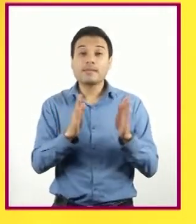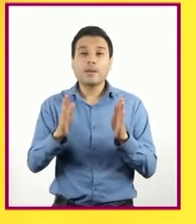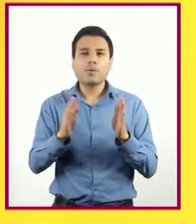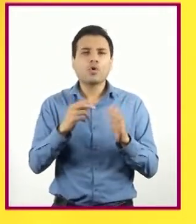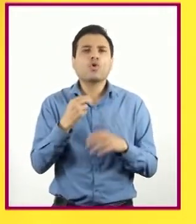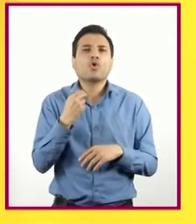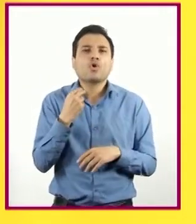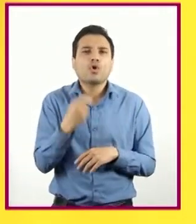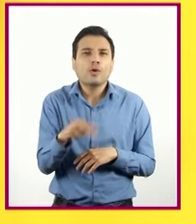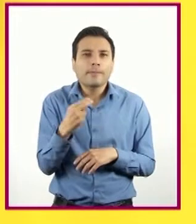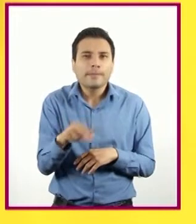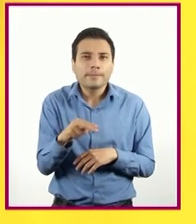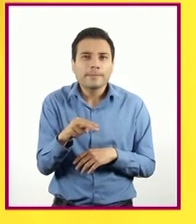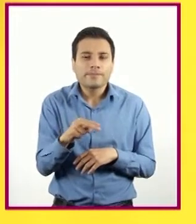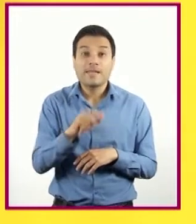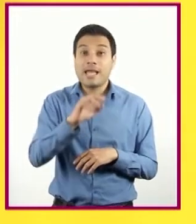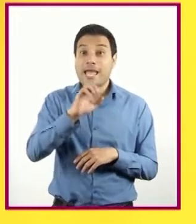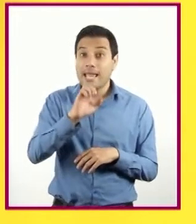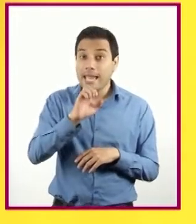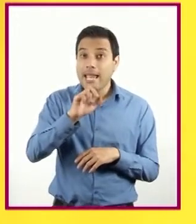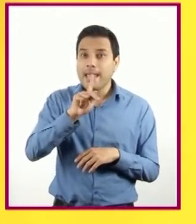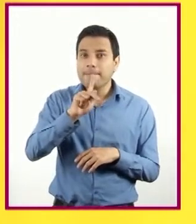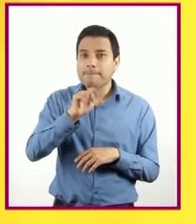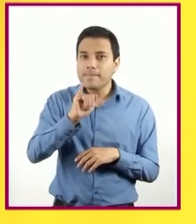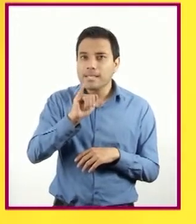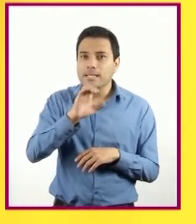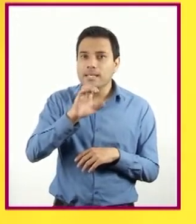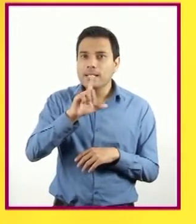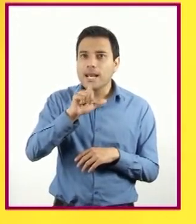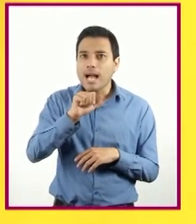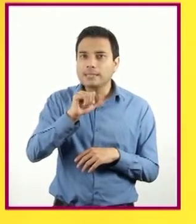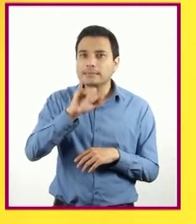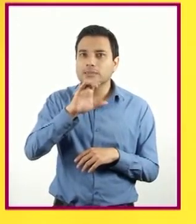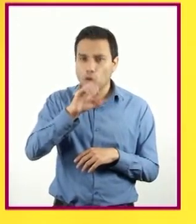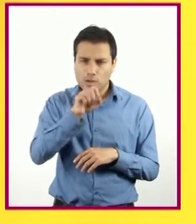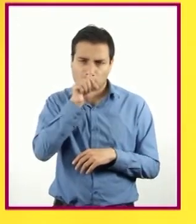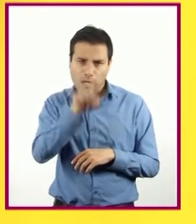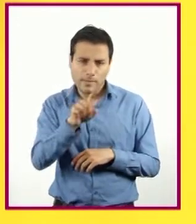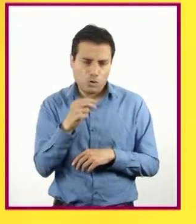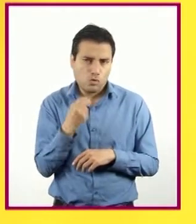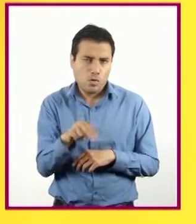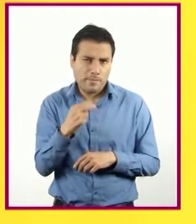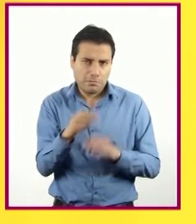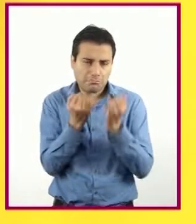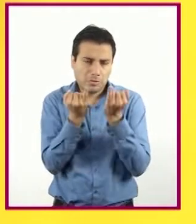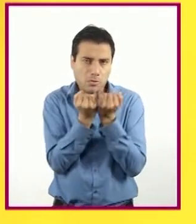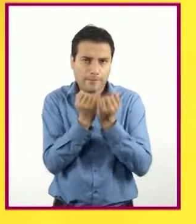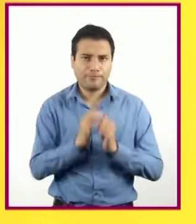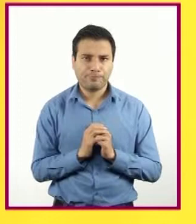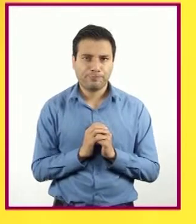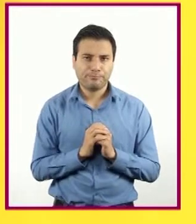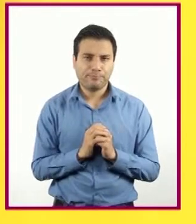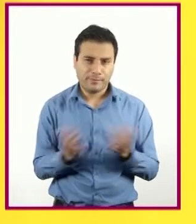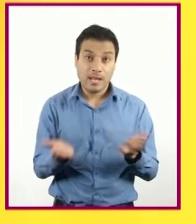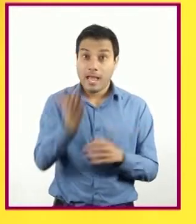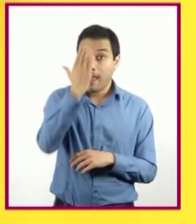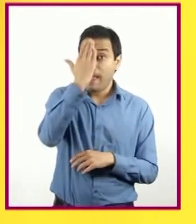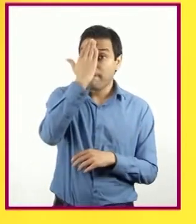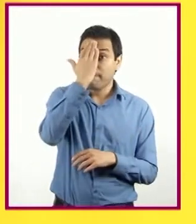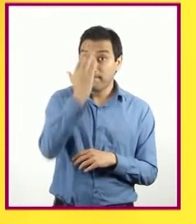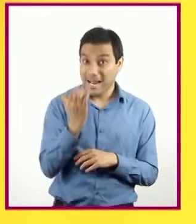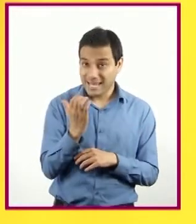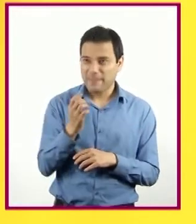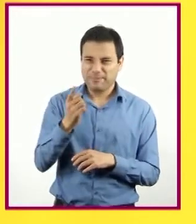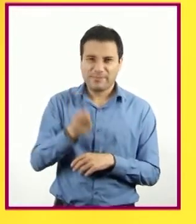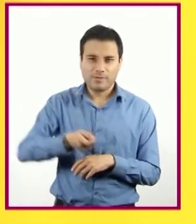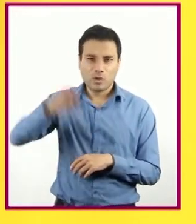también como epiclásico entre las culturas del resto de Mesoamérica, pero entre los mayas recibió